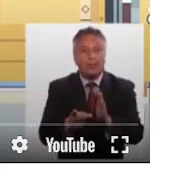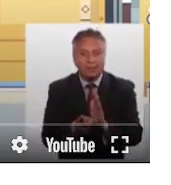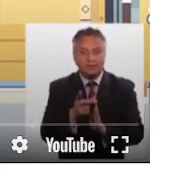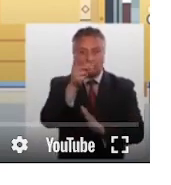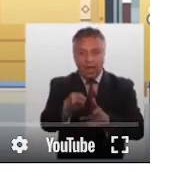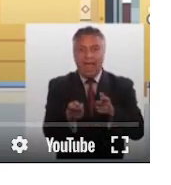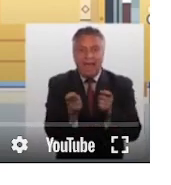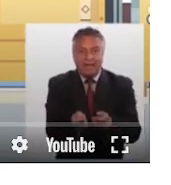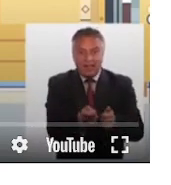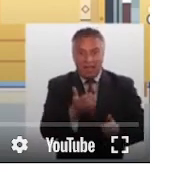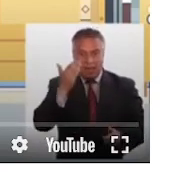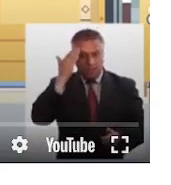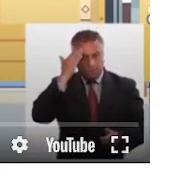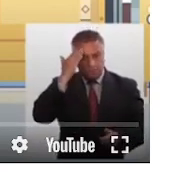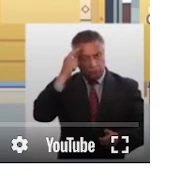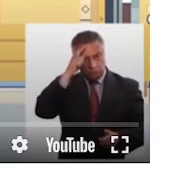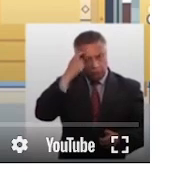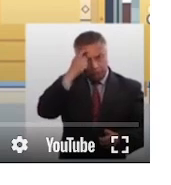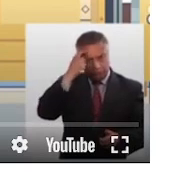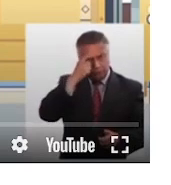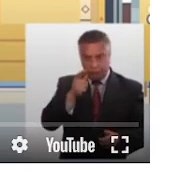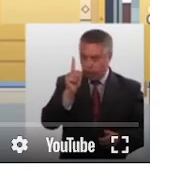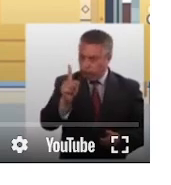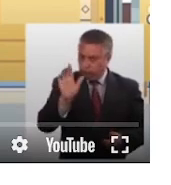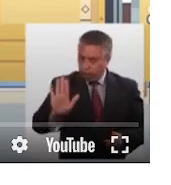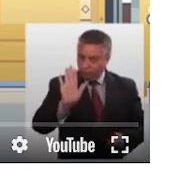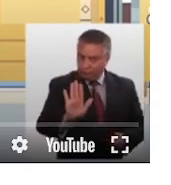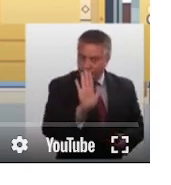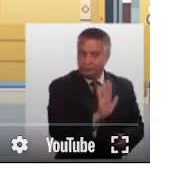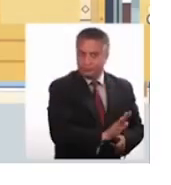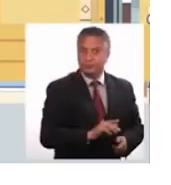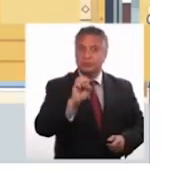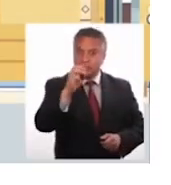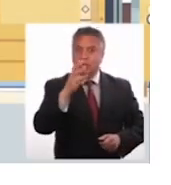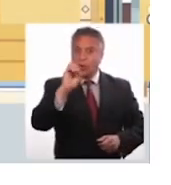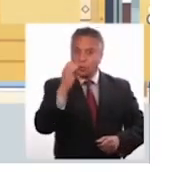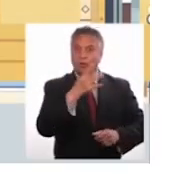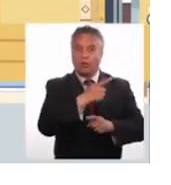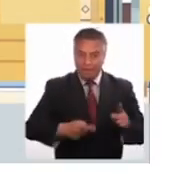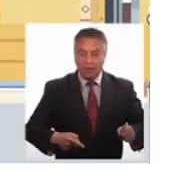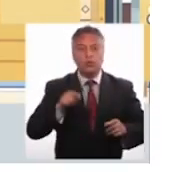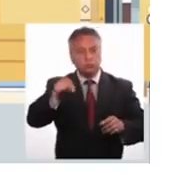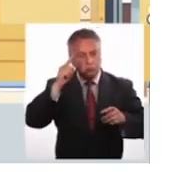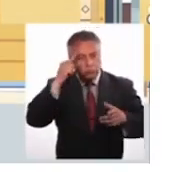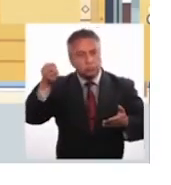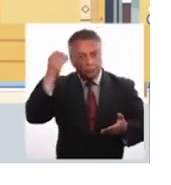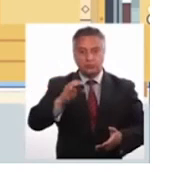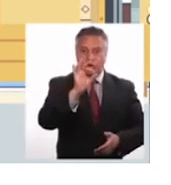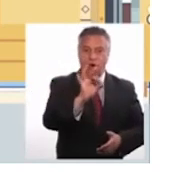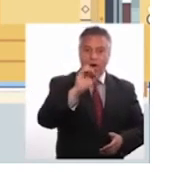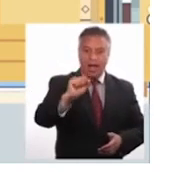desarrollo de la habilidad de pensamiento crítico en el módulo de Mundo Global para tercero y cuarto medio. Abordaremos el objetivo de